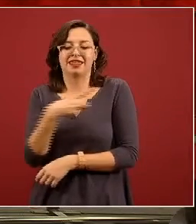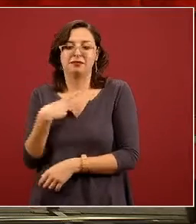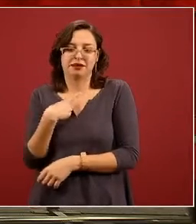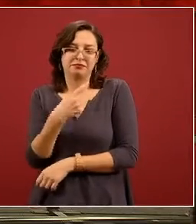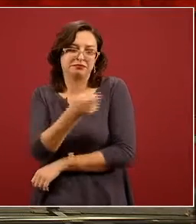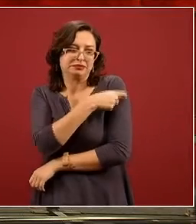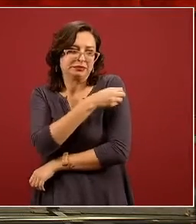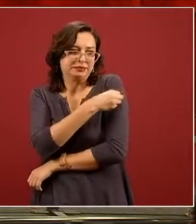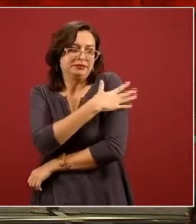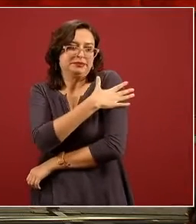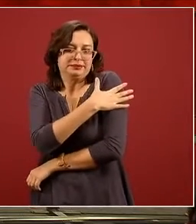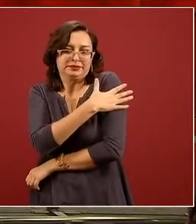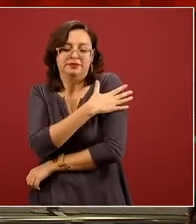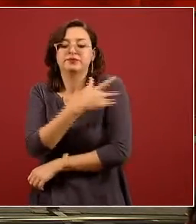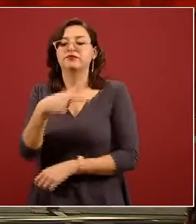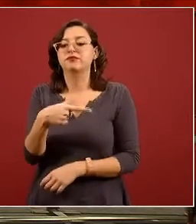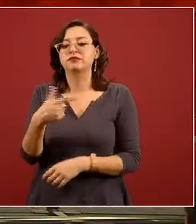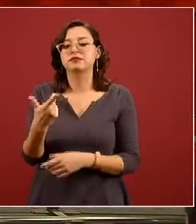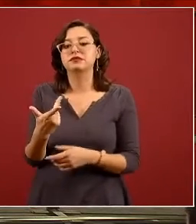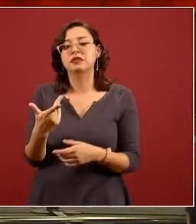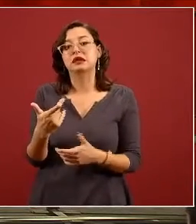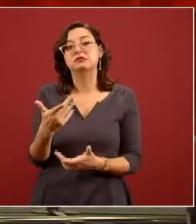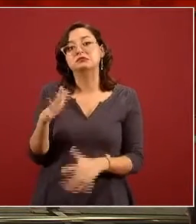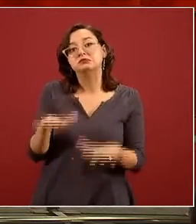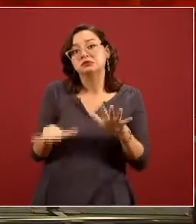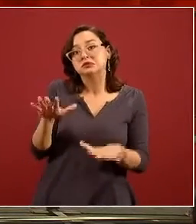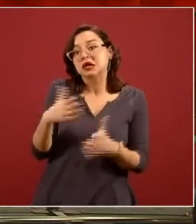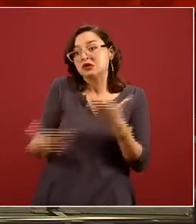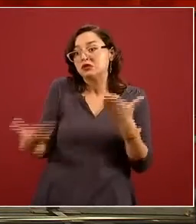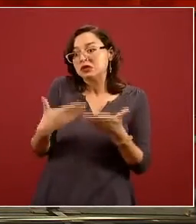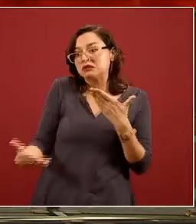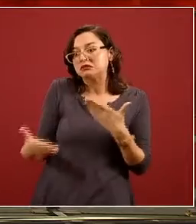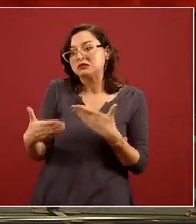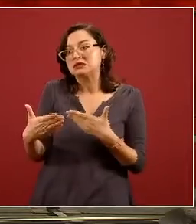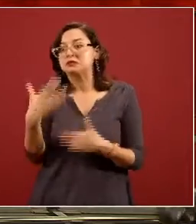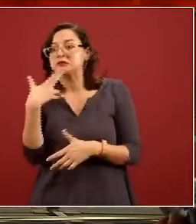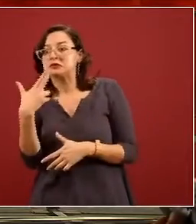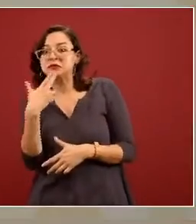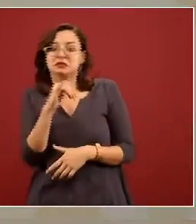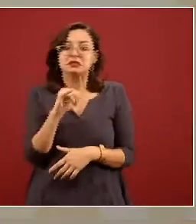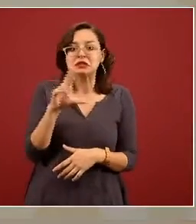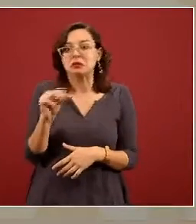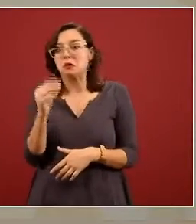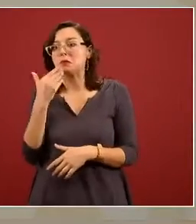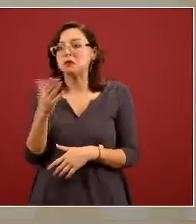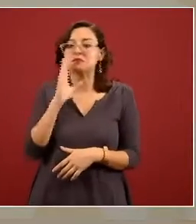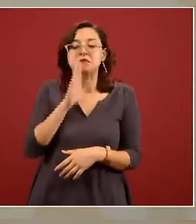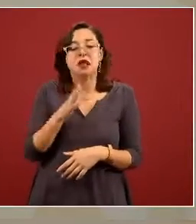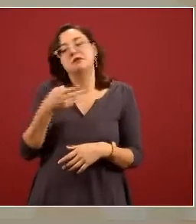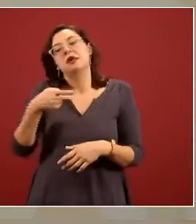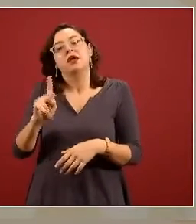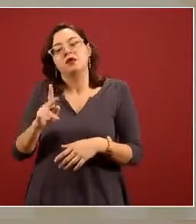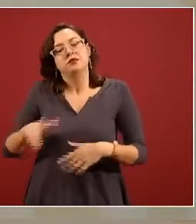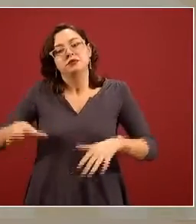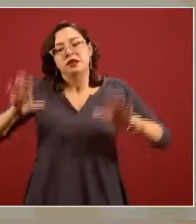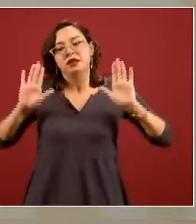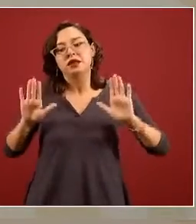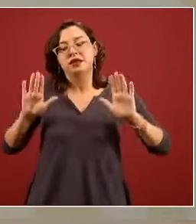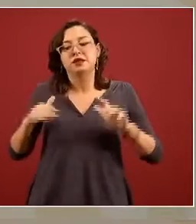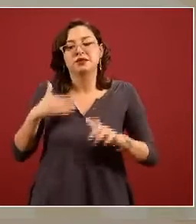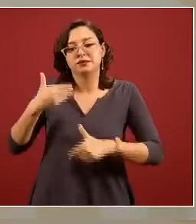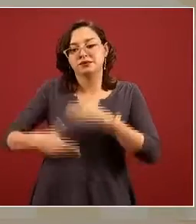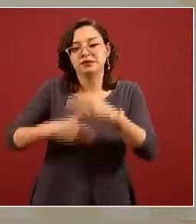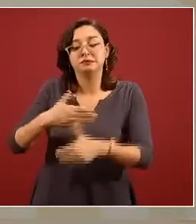la utilidad de esta vacuna, en los tiempos modernos se ha buscado una alternativa. Pero esta vacuna